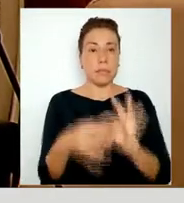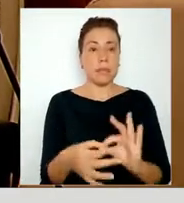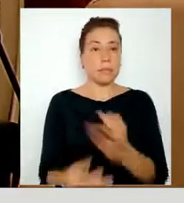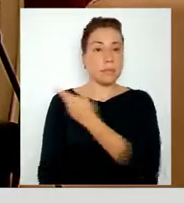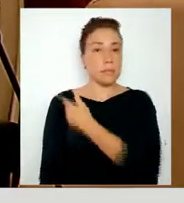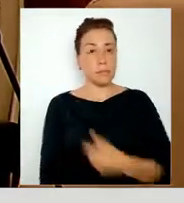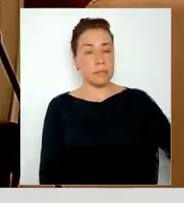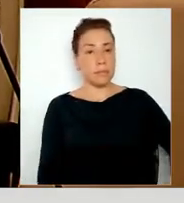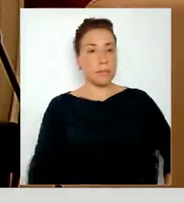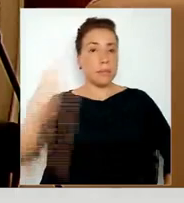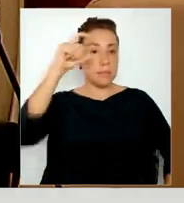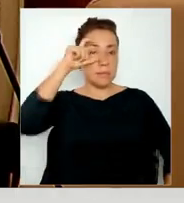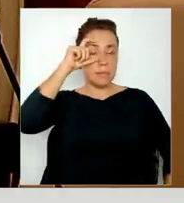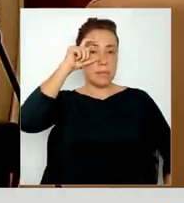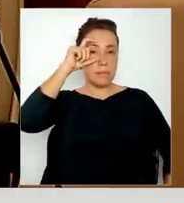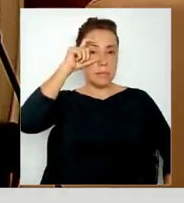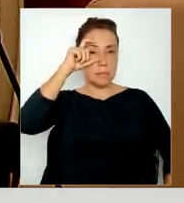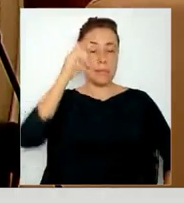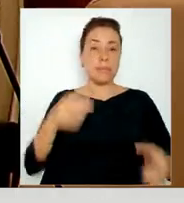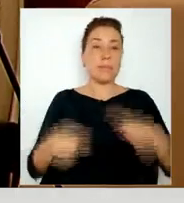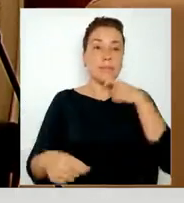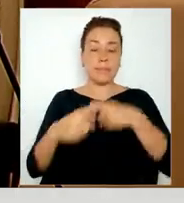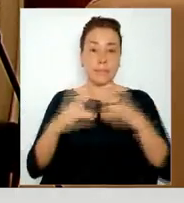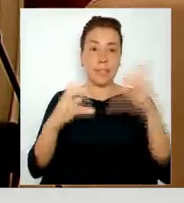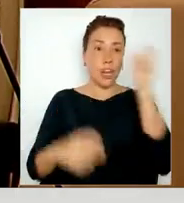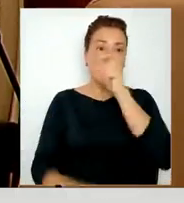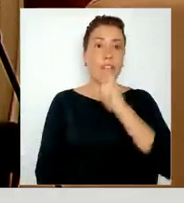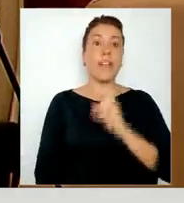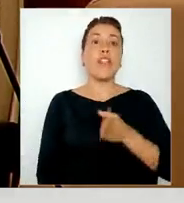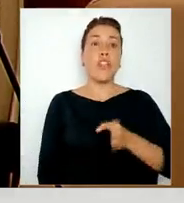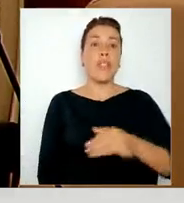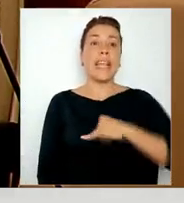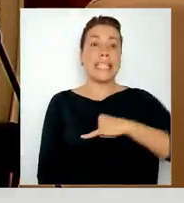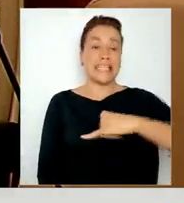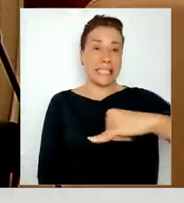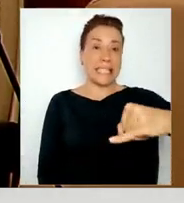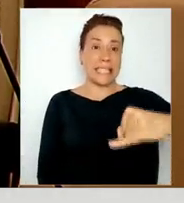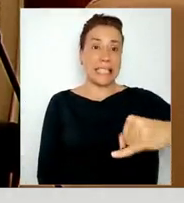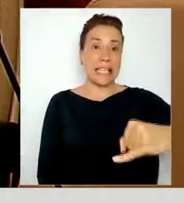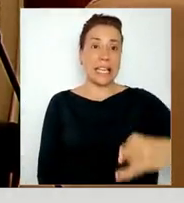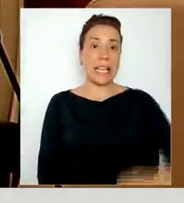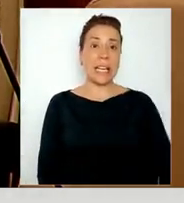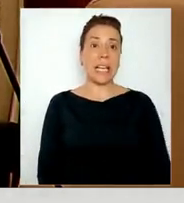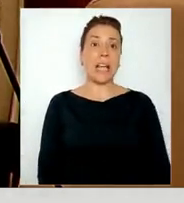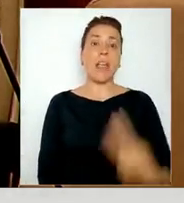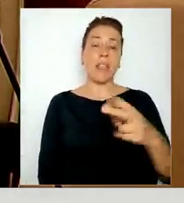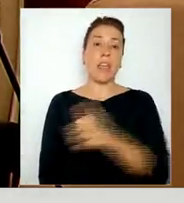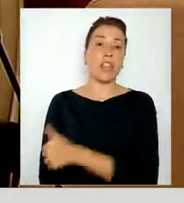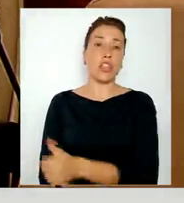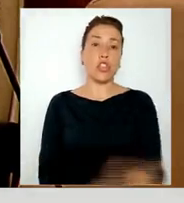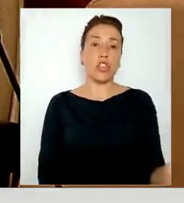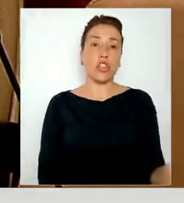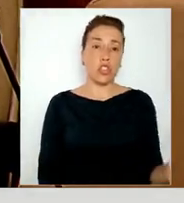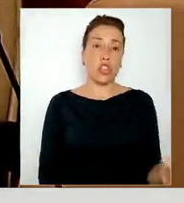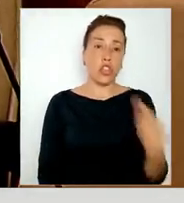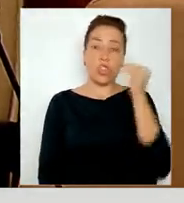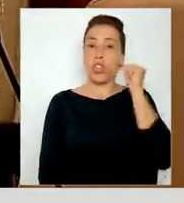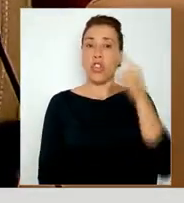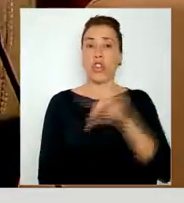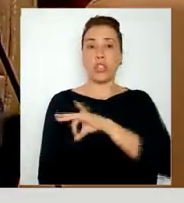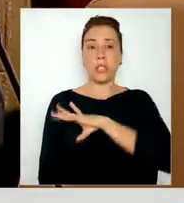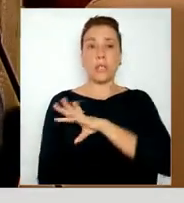el cobre sigue y seguirá siendo de todas y todos los chilenos Muchas gracias